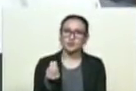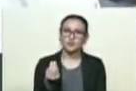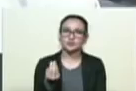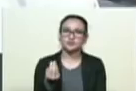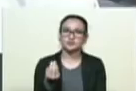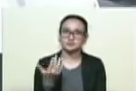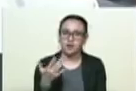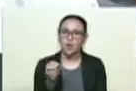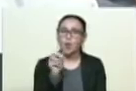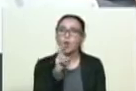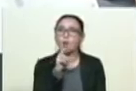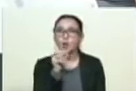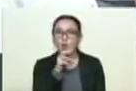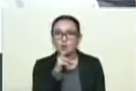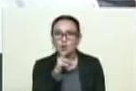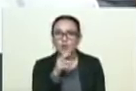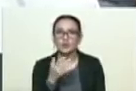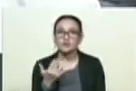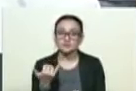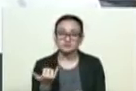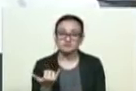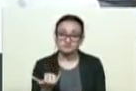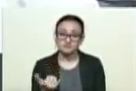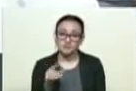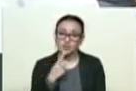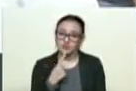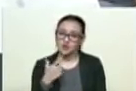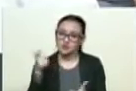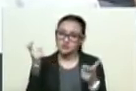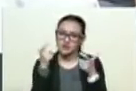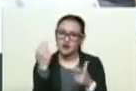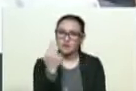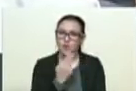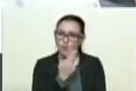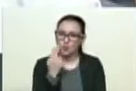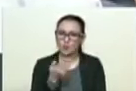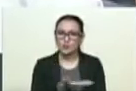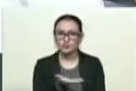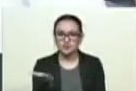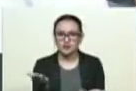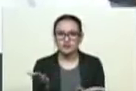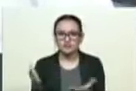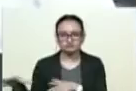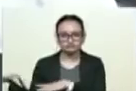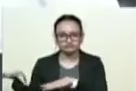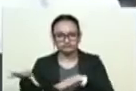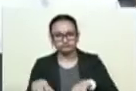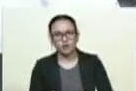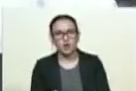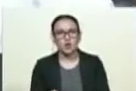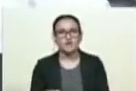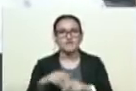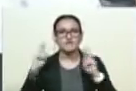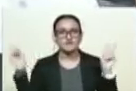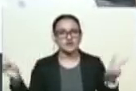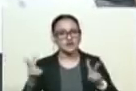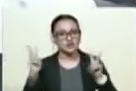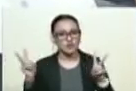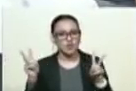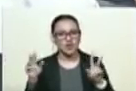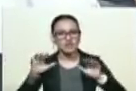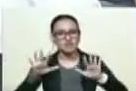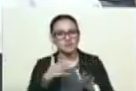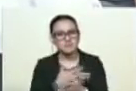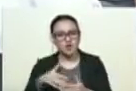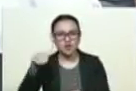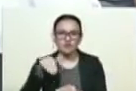generación de oro, como lo dijo nuestro comandante Chávez? ¿Juran ustedes conquistar la gran victoria con 10 millones